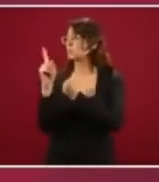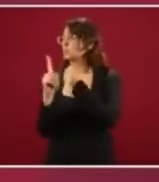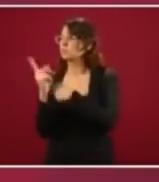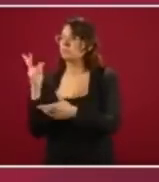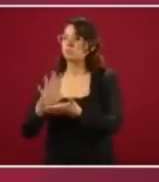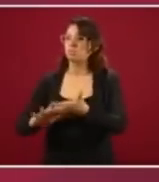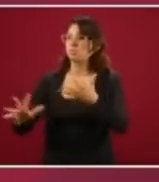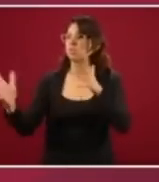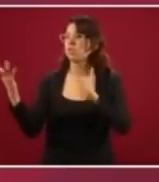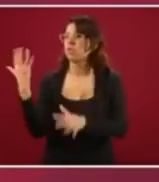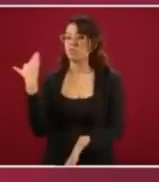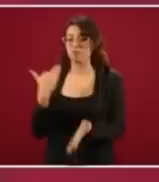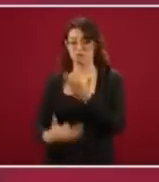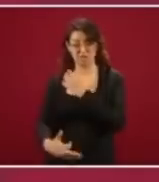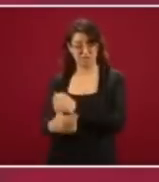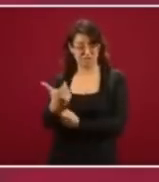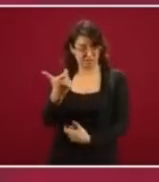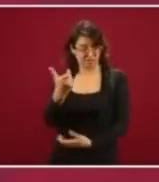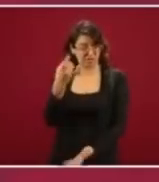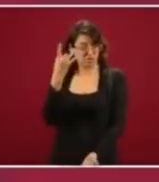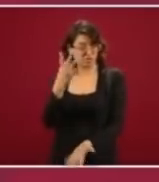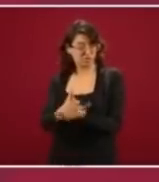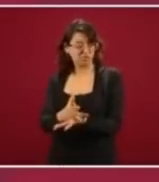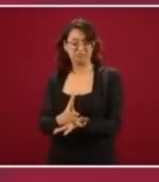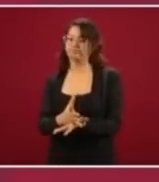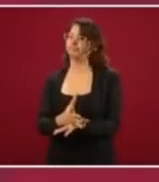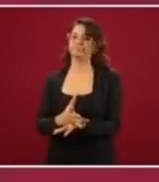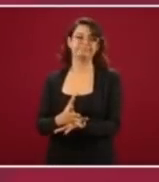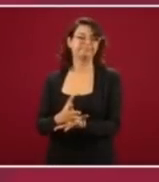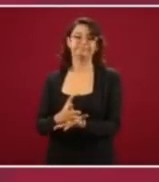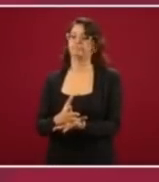falta de bienes materiales,